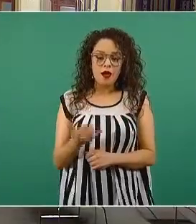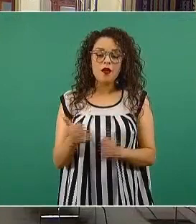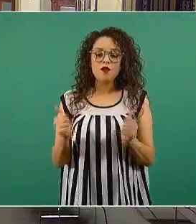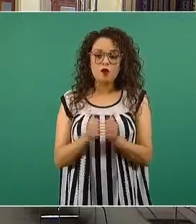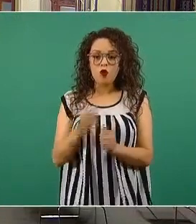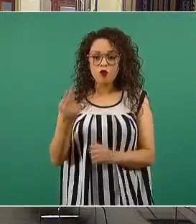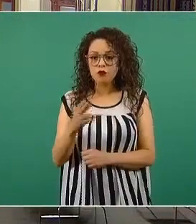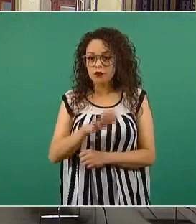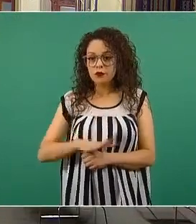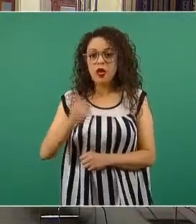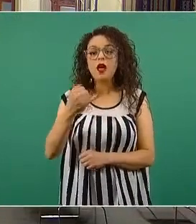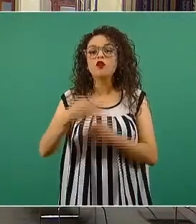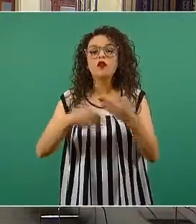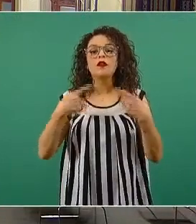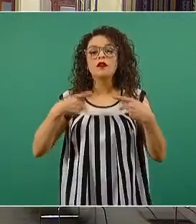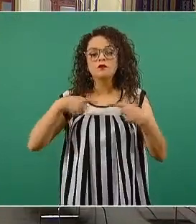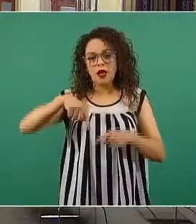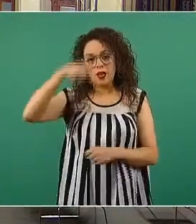todos los mexicanos que nos ven.